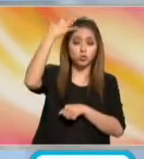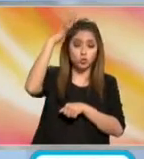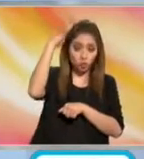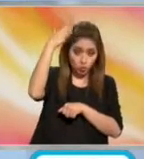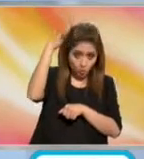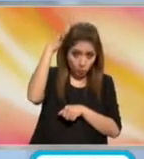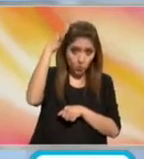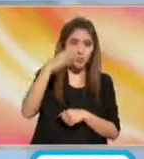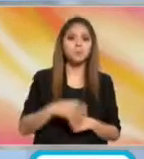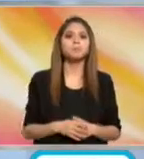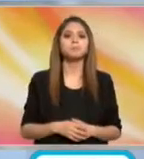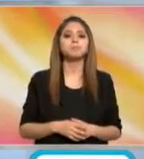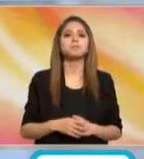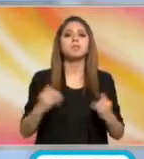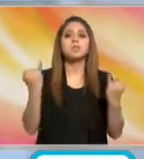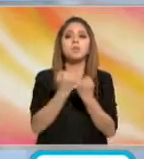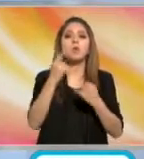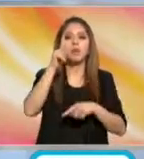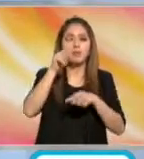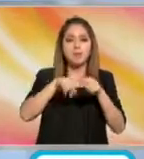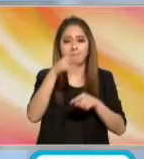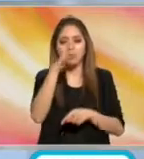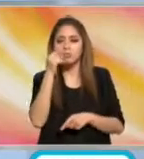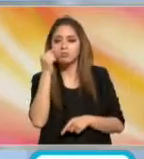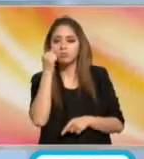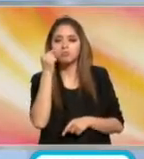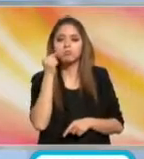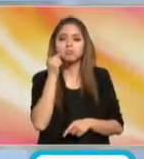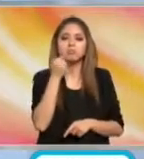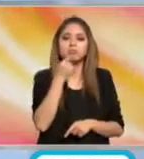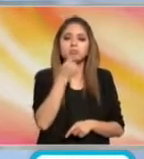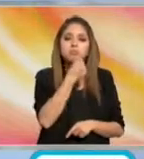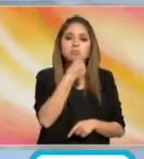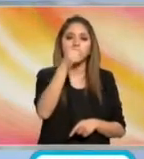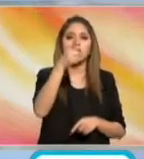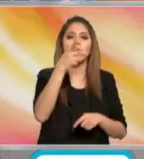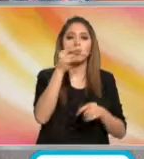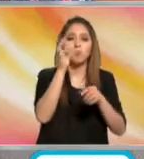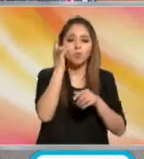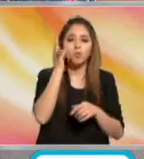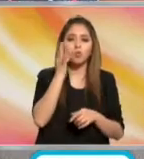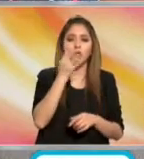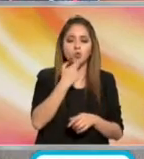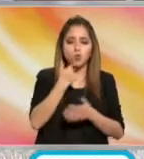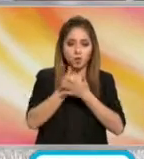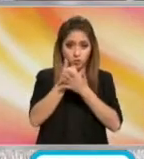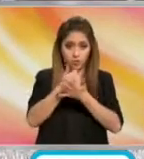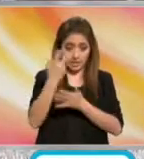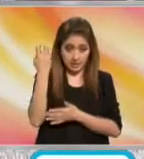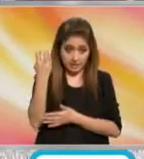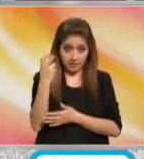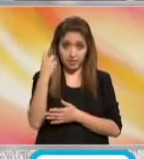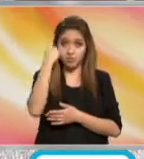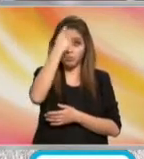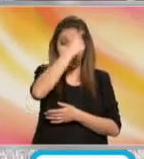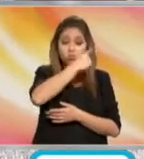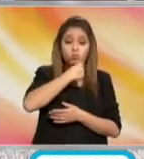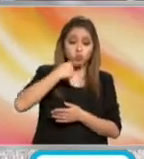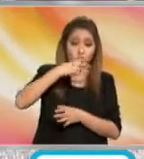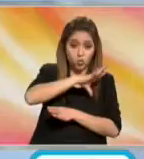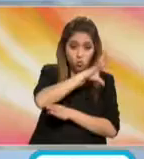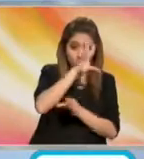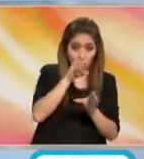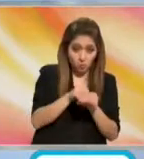UV, te va a difuminar las manchas y te va a desvanecer los puntitos rojos. ¿Tiene una cobertura más amplia por ser...?